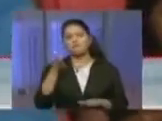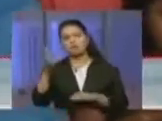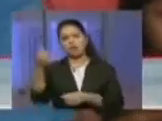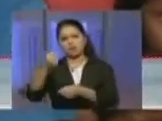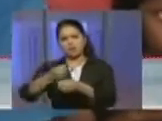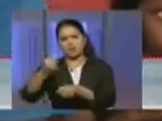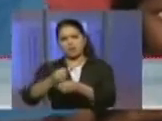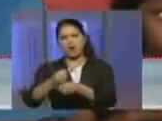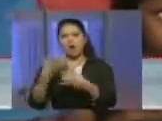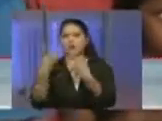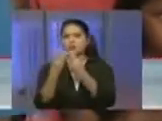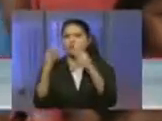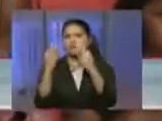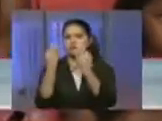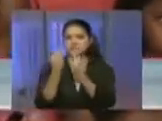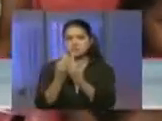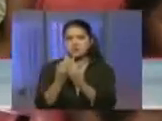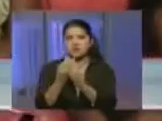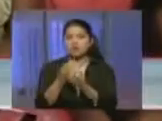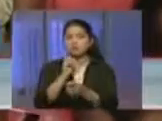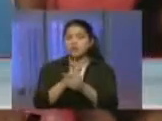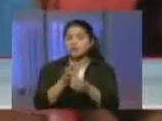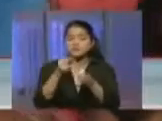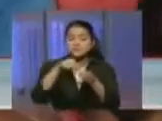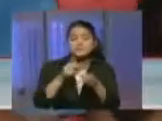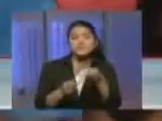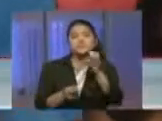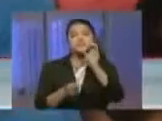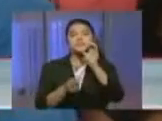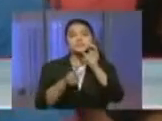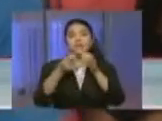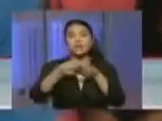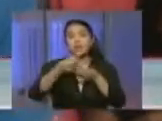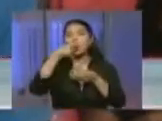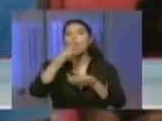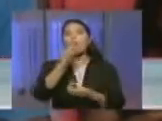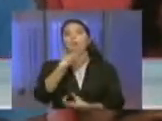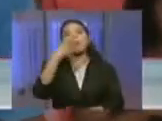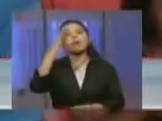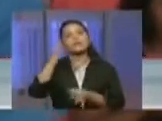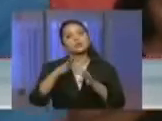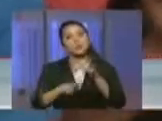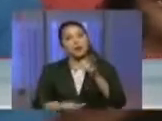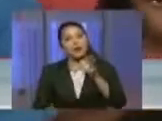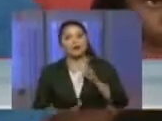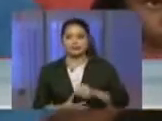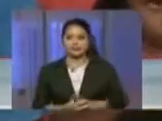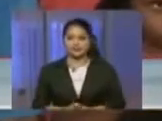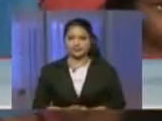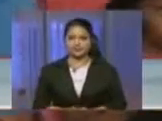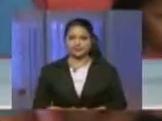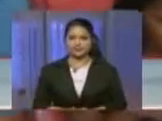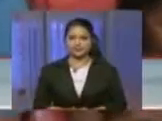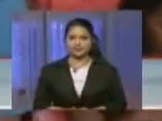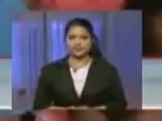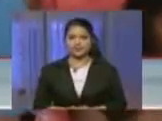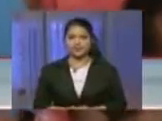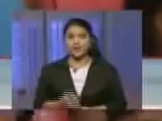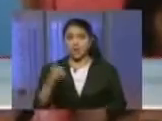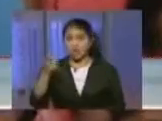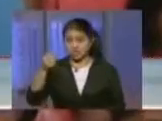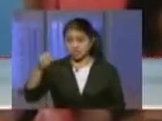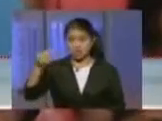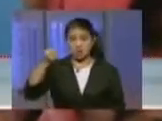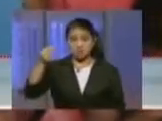la familia se llama buena suerte Y ese bastoncito también para el grupo